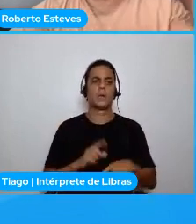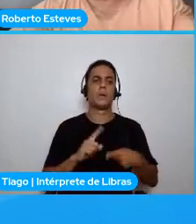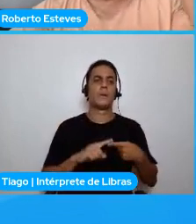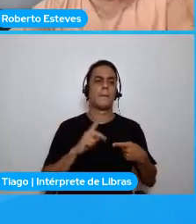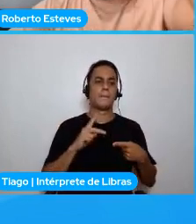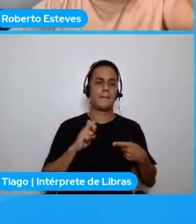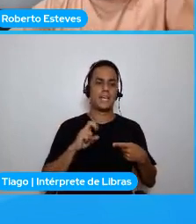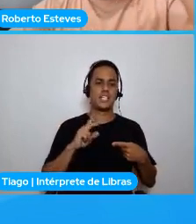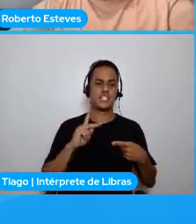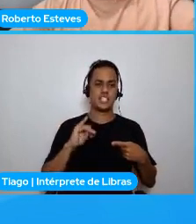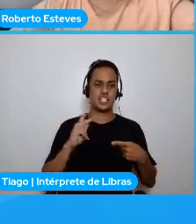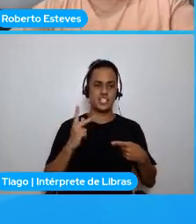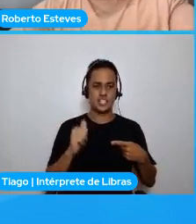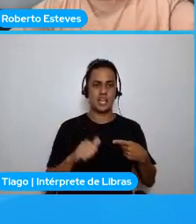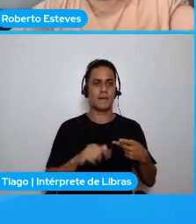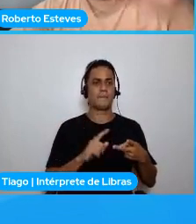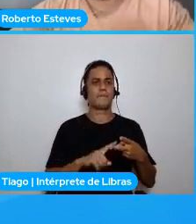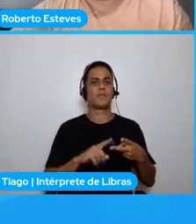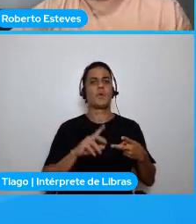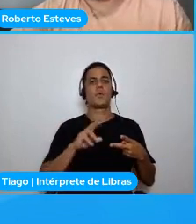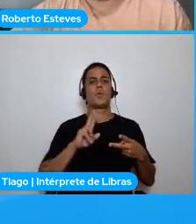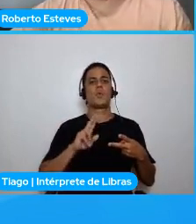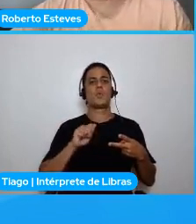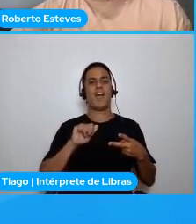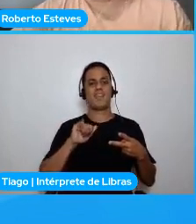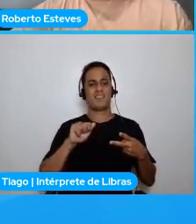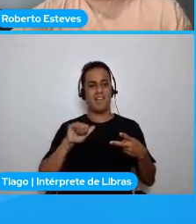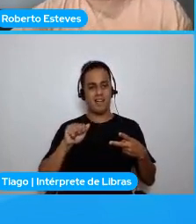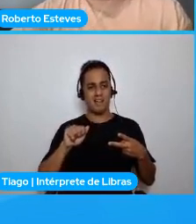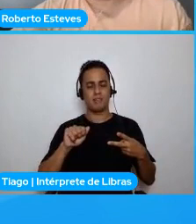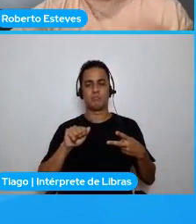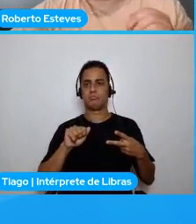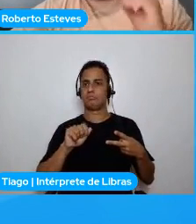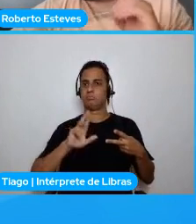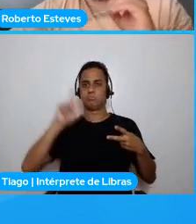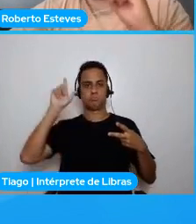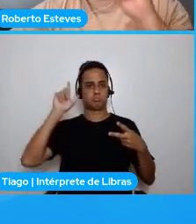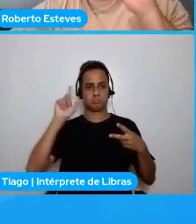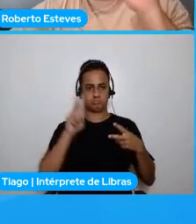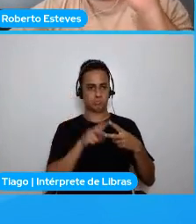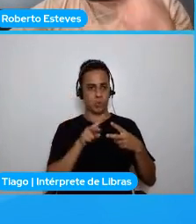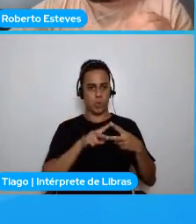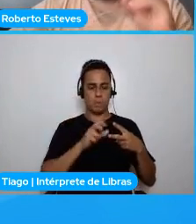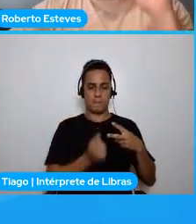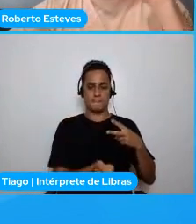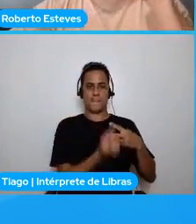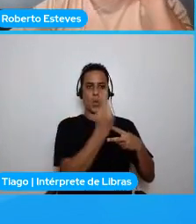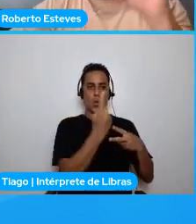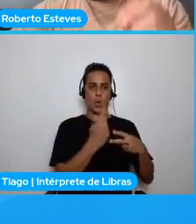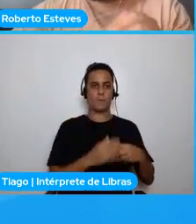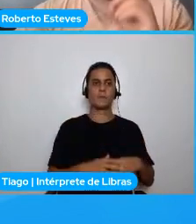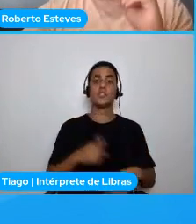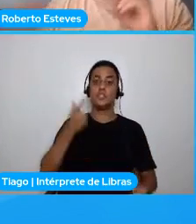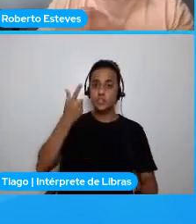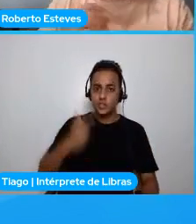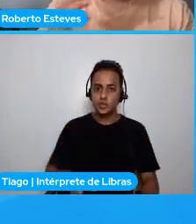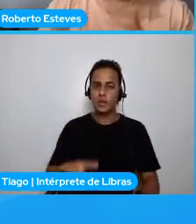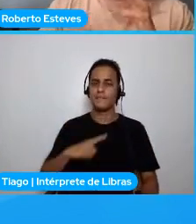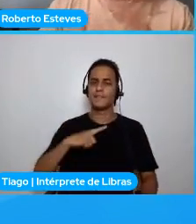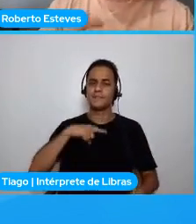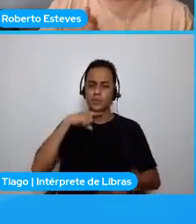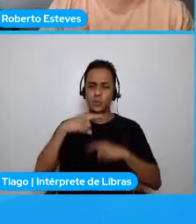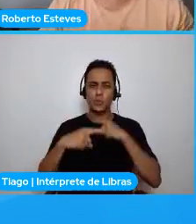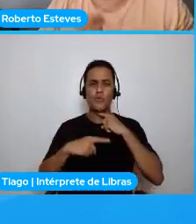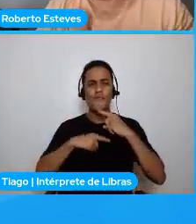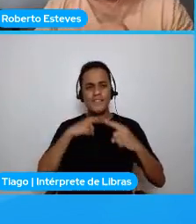se salen como del comportamiento normal del resto de provincias. Entonces, nuevamente, me queda esa duda, ¿no?